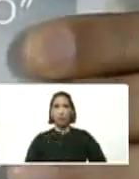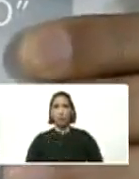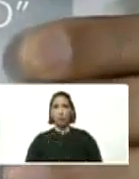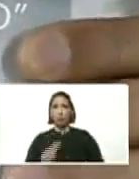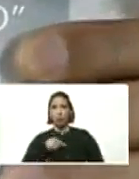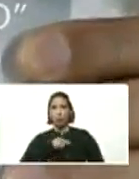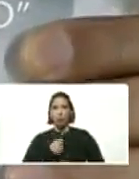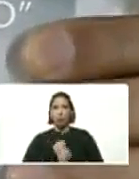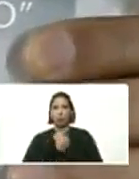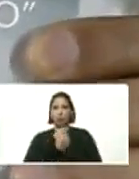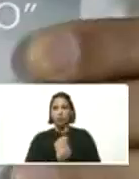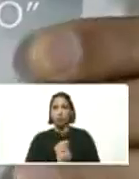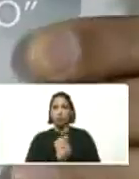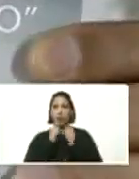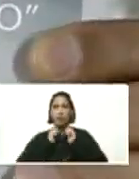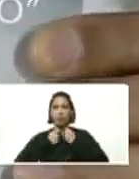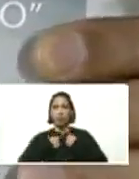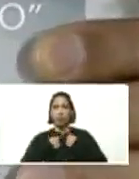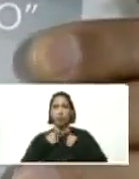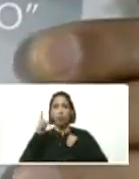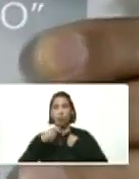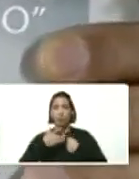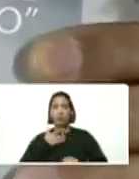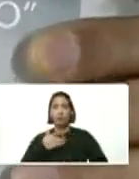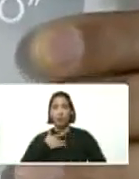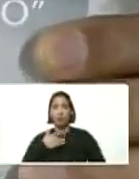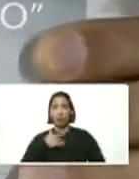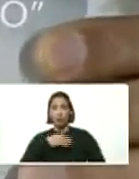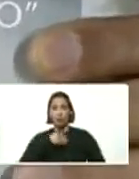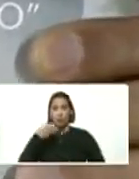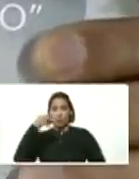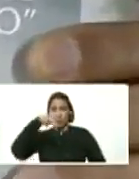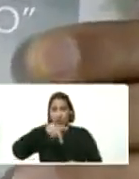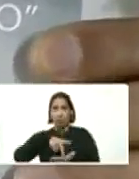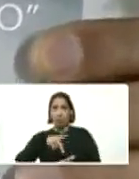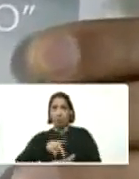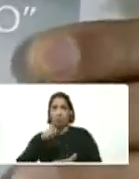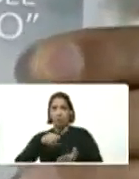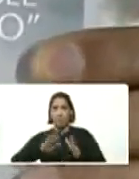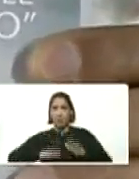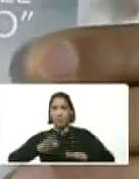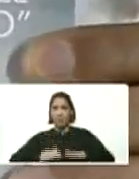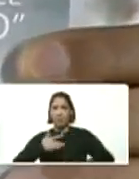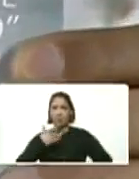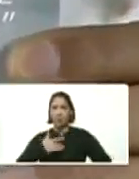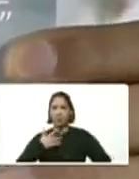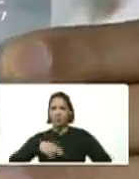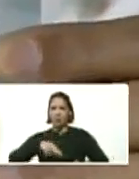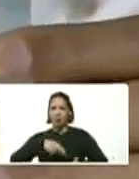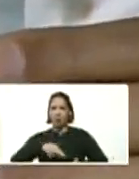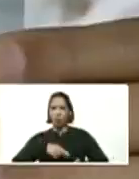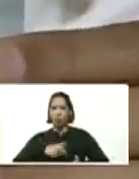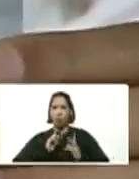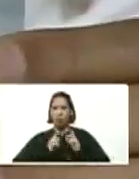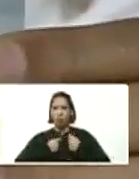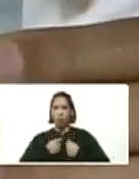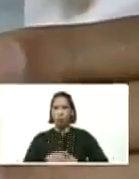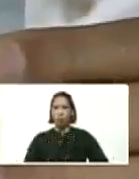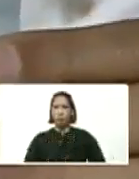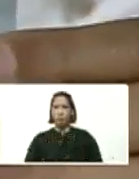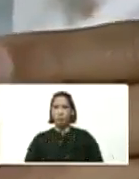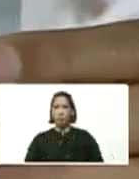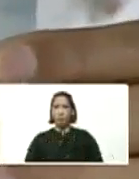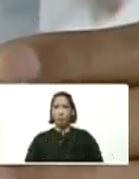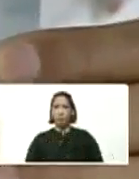querido Aristóbulo. Yo también lo siento presente, Aristóbulo, cuando me puse a tocar tambor sentí que le estaba bailando. Aristóbulo, presente